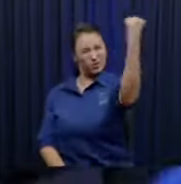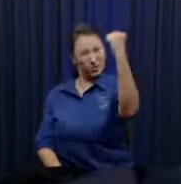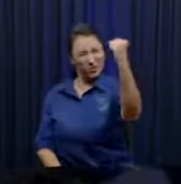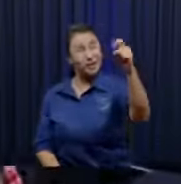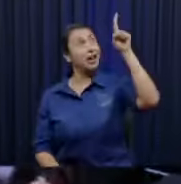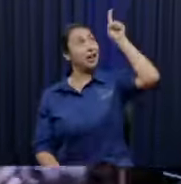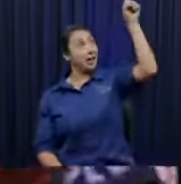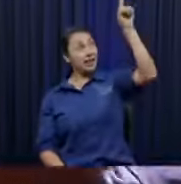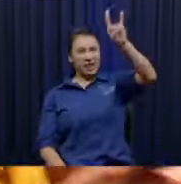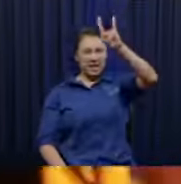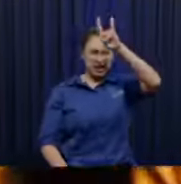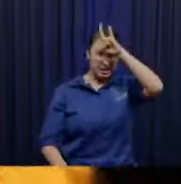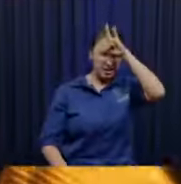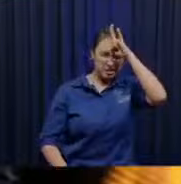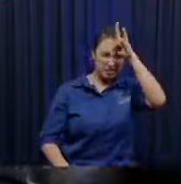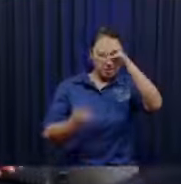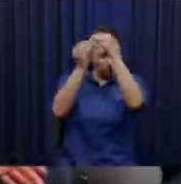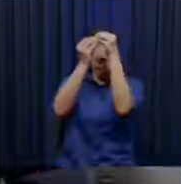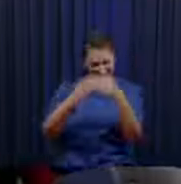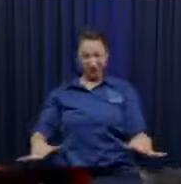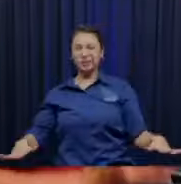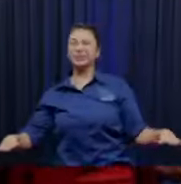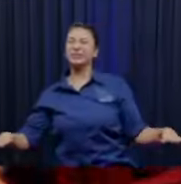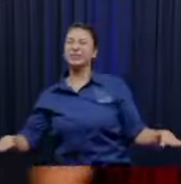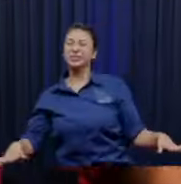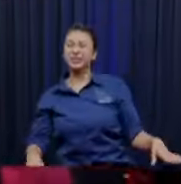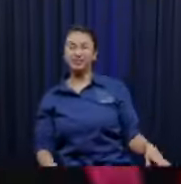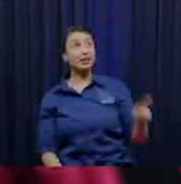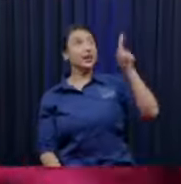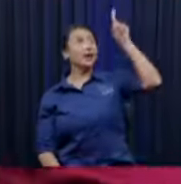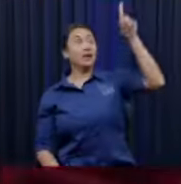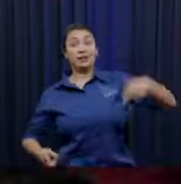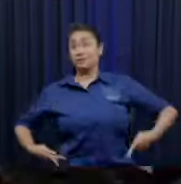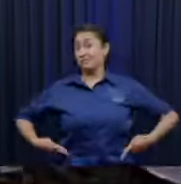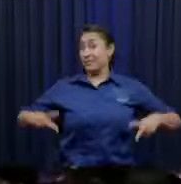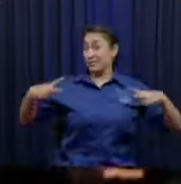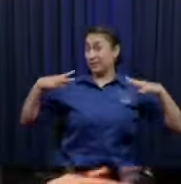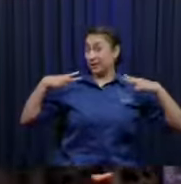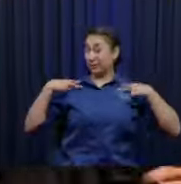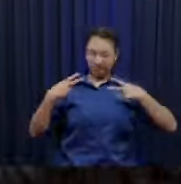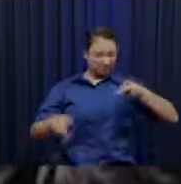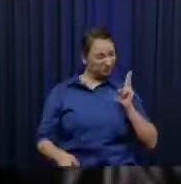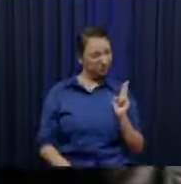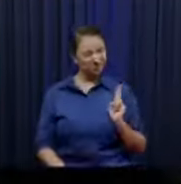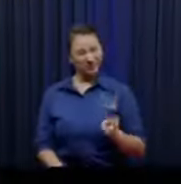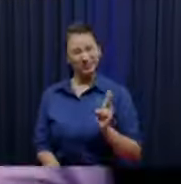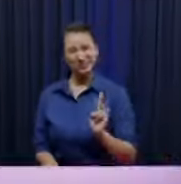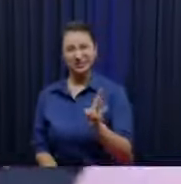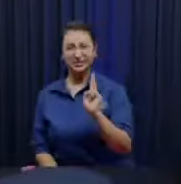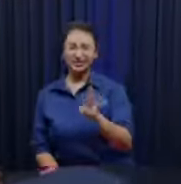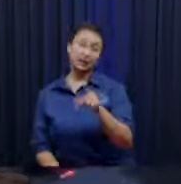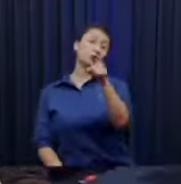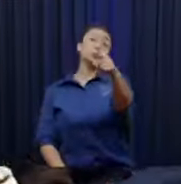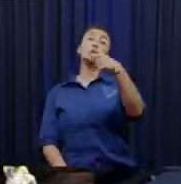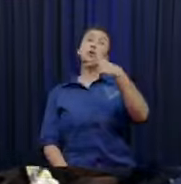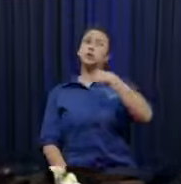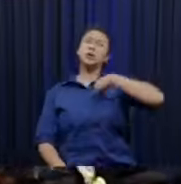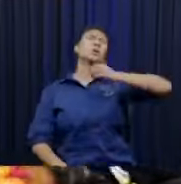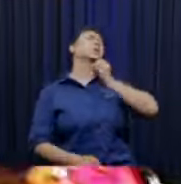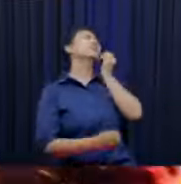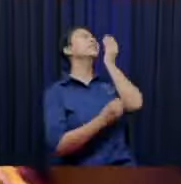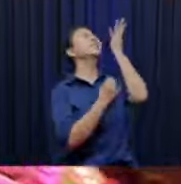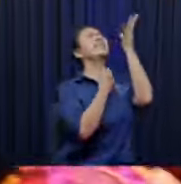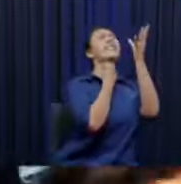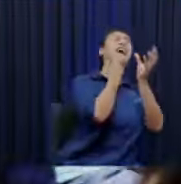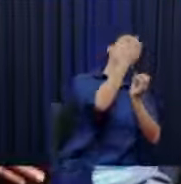faraón, y al gigante derrotó, al que vive por los siglos,